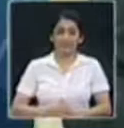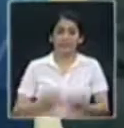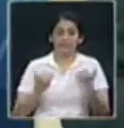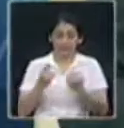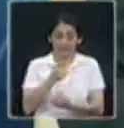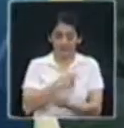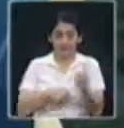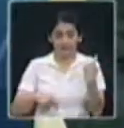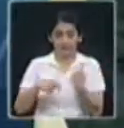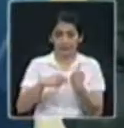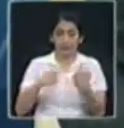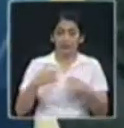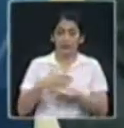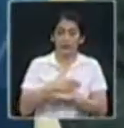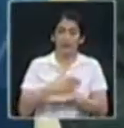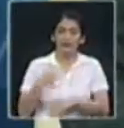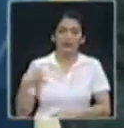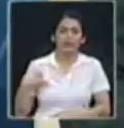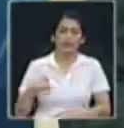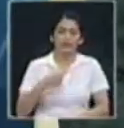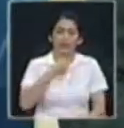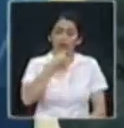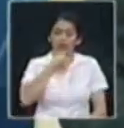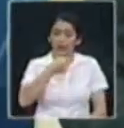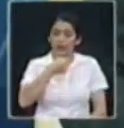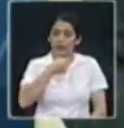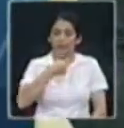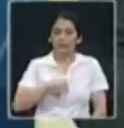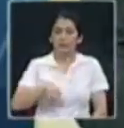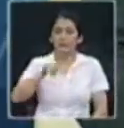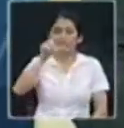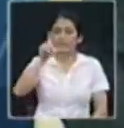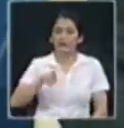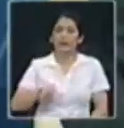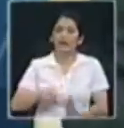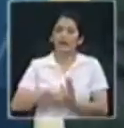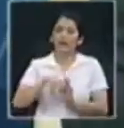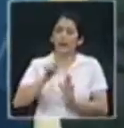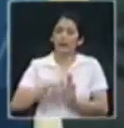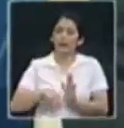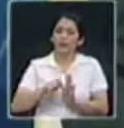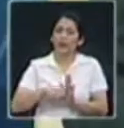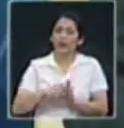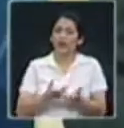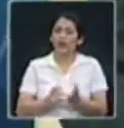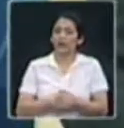luego estará Javier Segarra dialogando con el abogado Hernán Ulloa, defensor de los padres